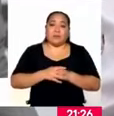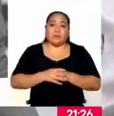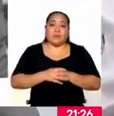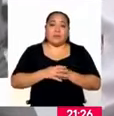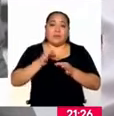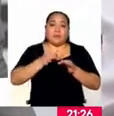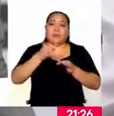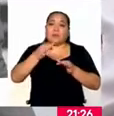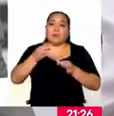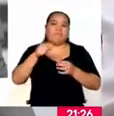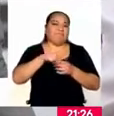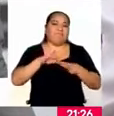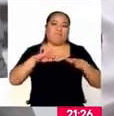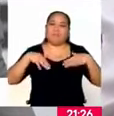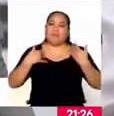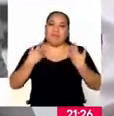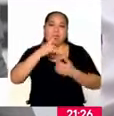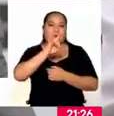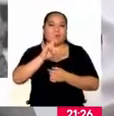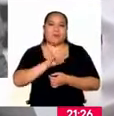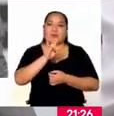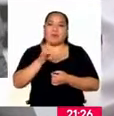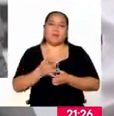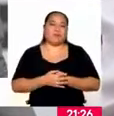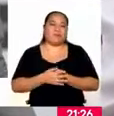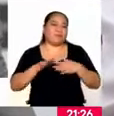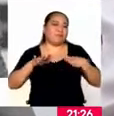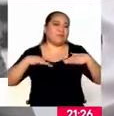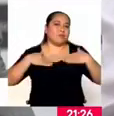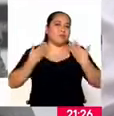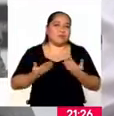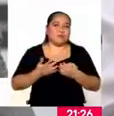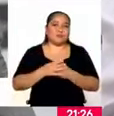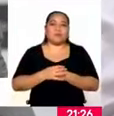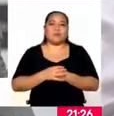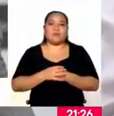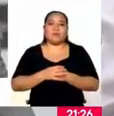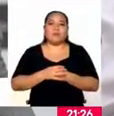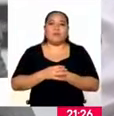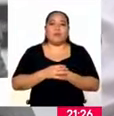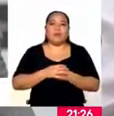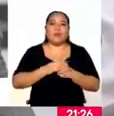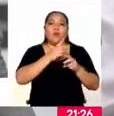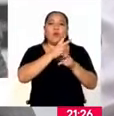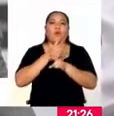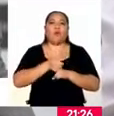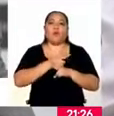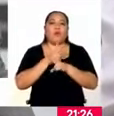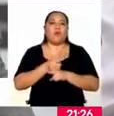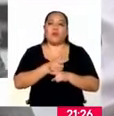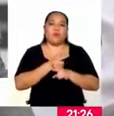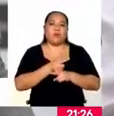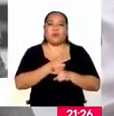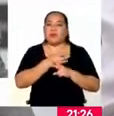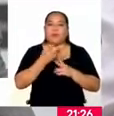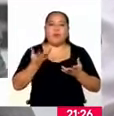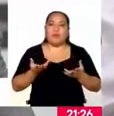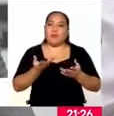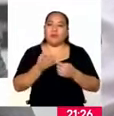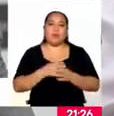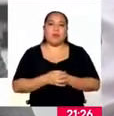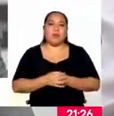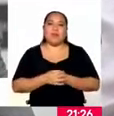quedado inutilizadas. Es imposible conservarlas con seguridad a un costo razonable.